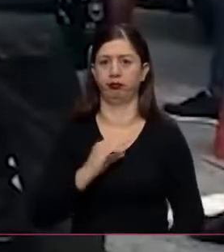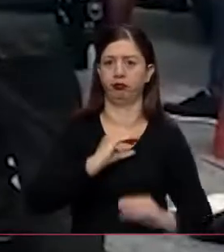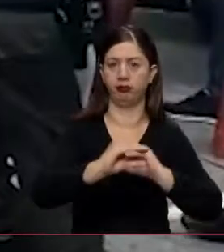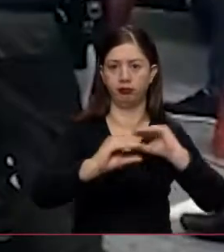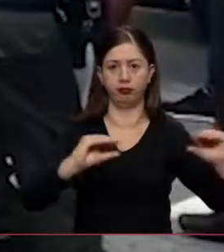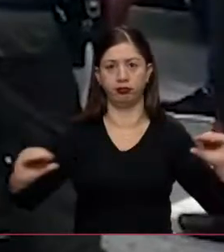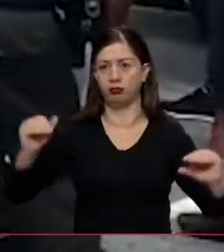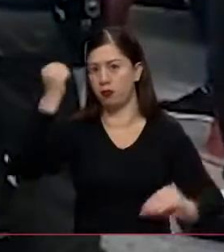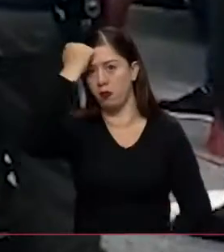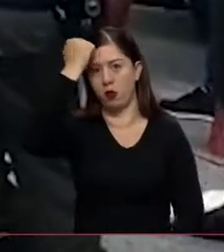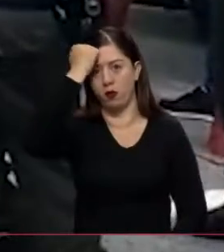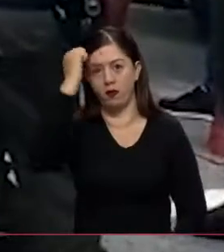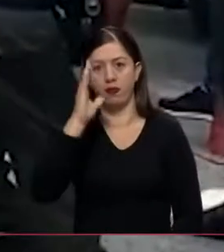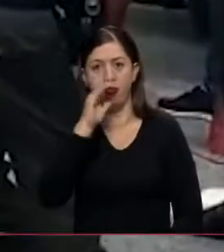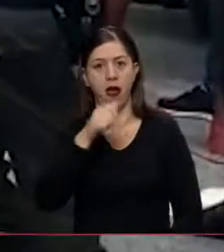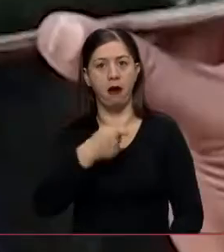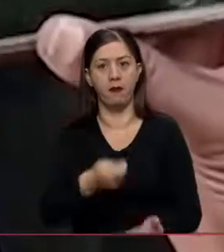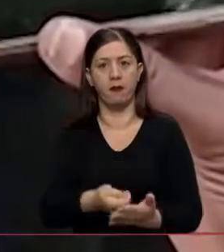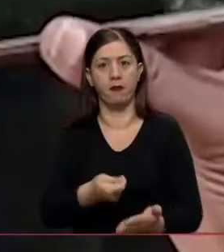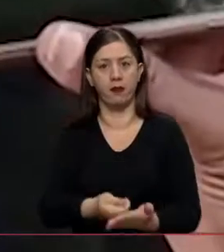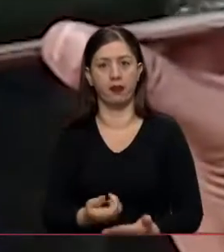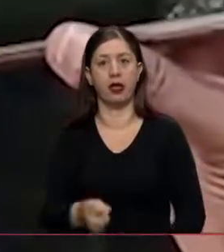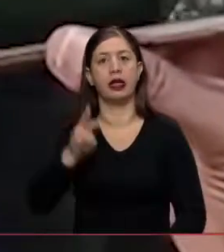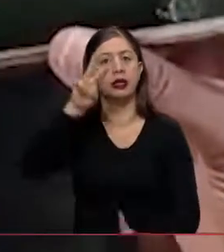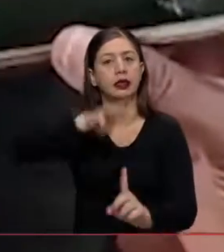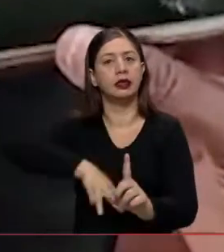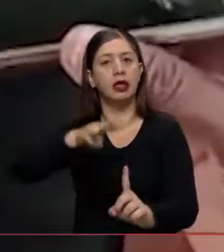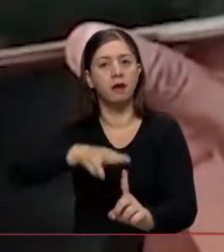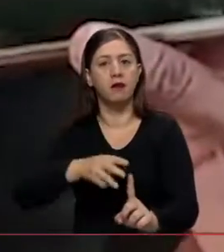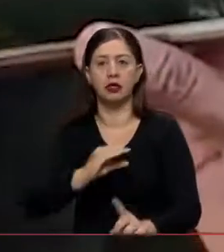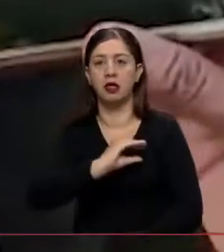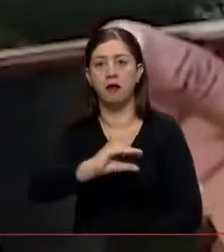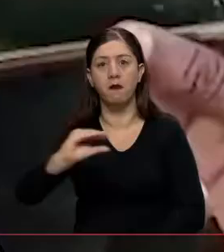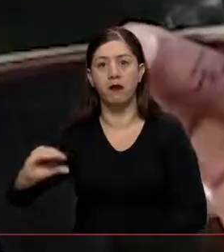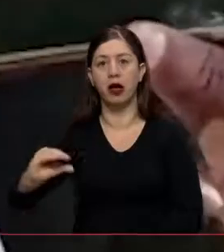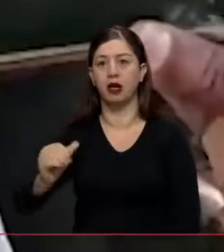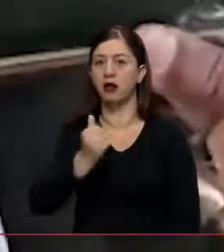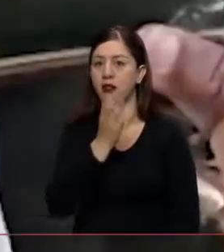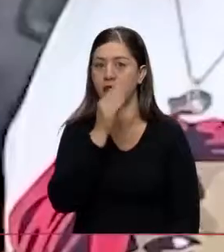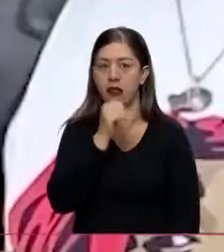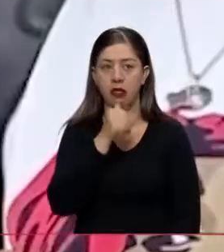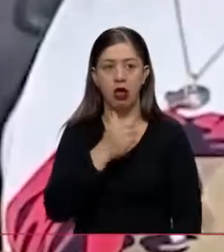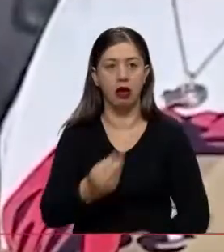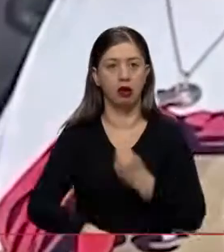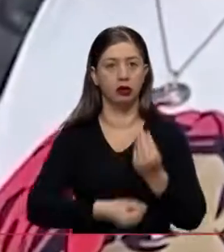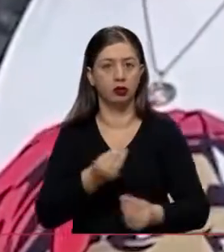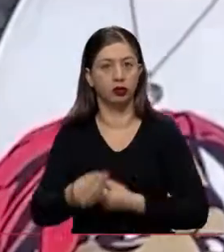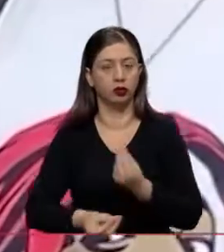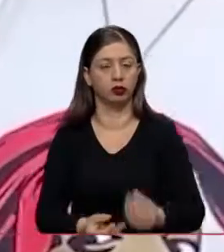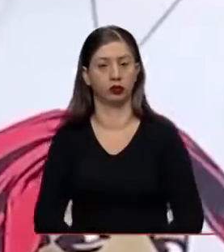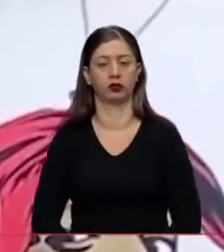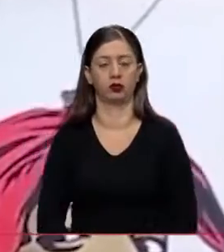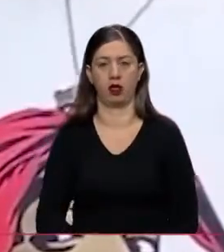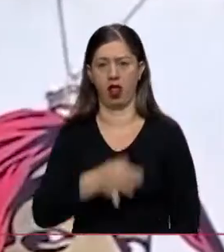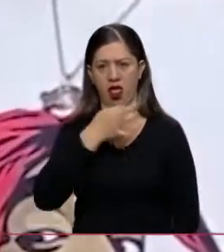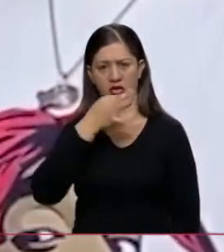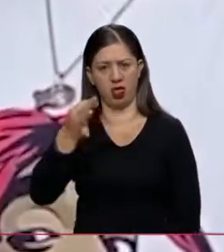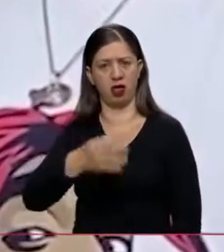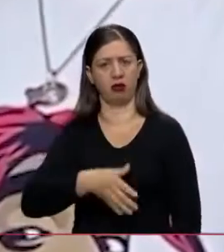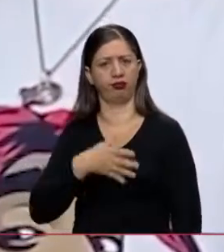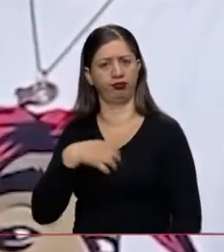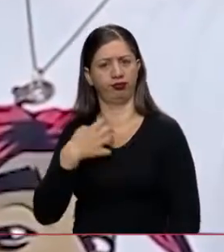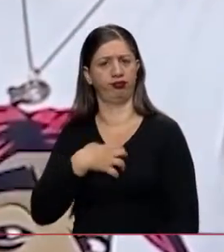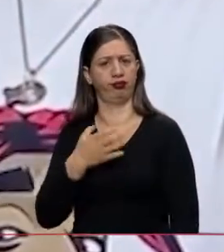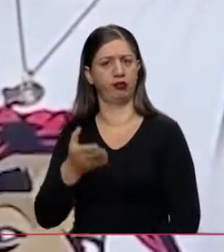de docentes. Hoy se debe 3 meses de salario a estos docentes. No hemos podido pagar la seguridad social. Denuncian lo que consideran